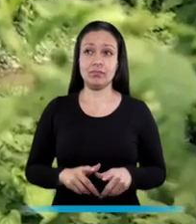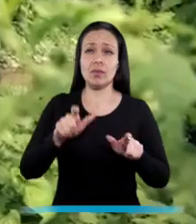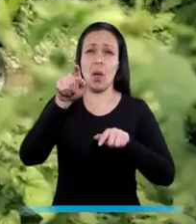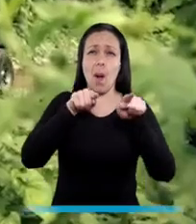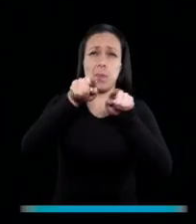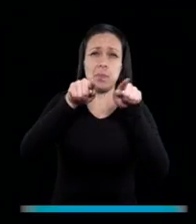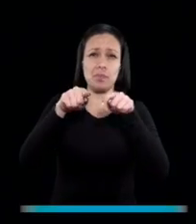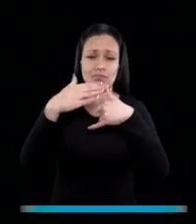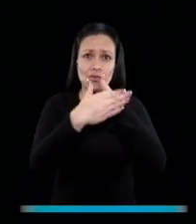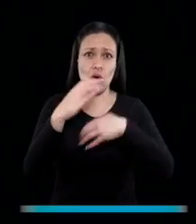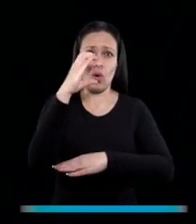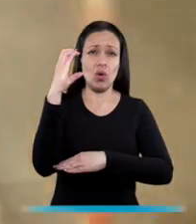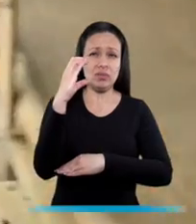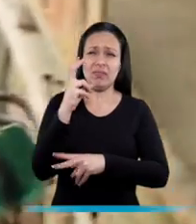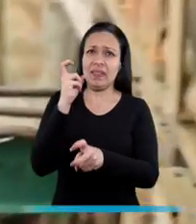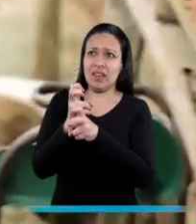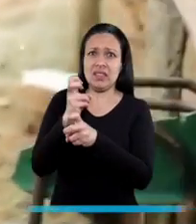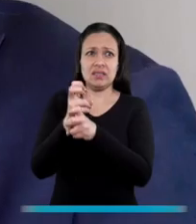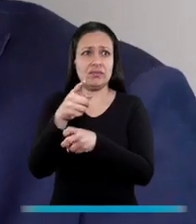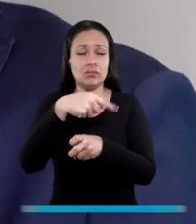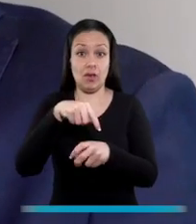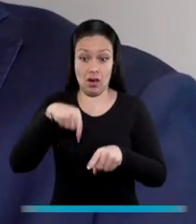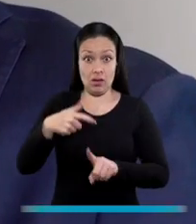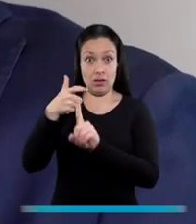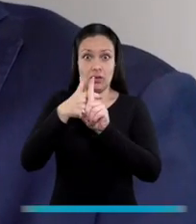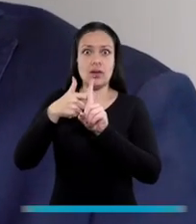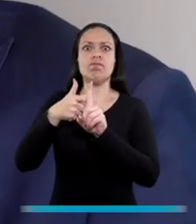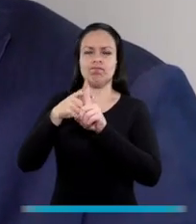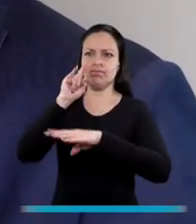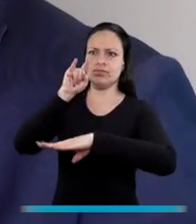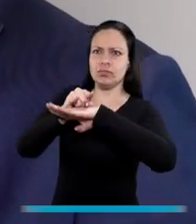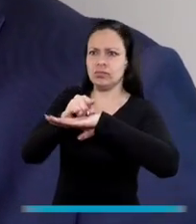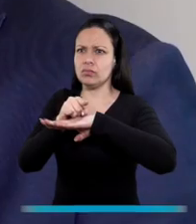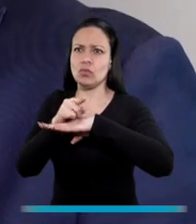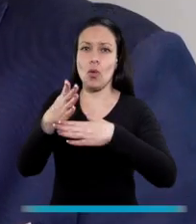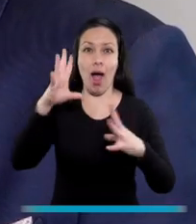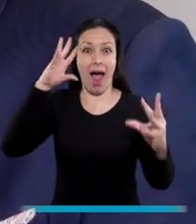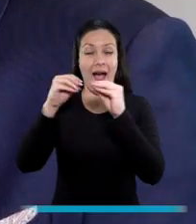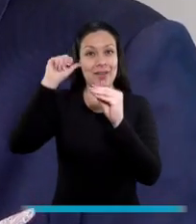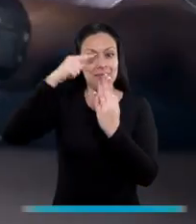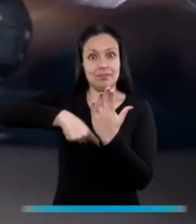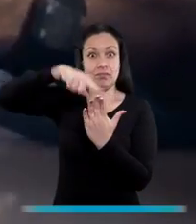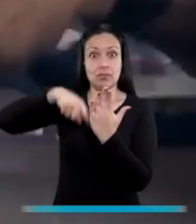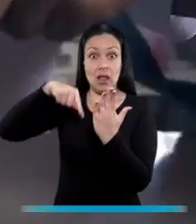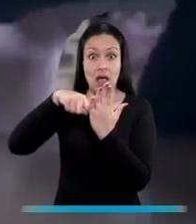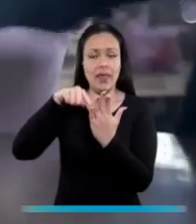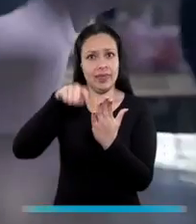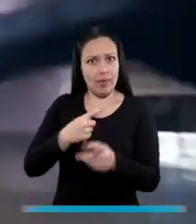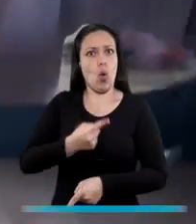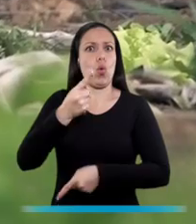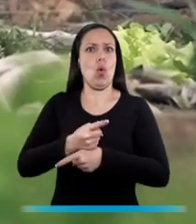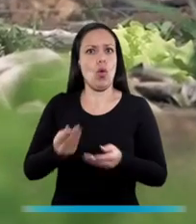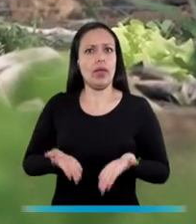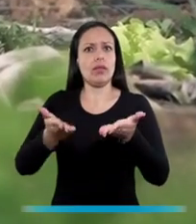Hay zonas del país donde está siendo más difícil. En la PROCU hacemos seguimiento al acuerdo de paz para ayudar a que este se cumpla